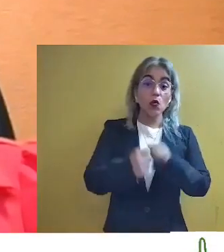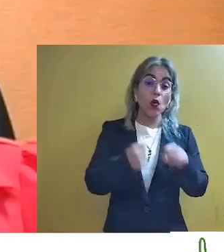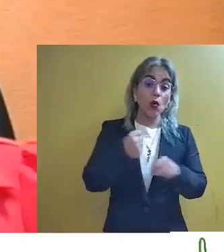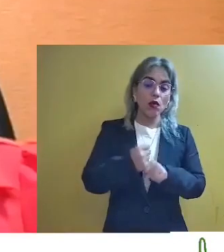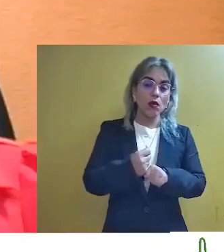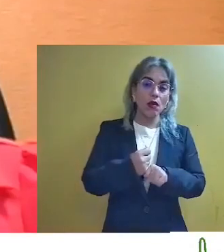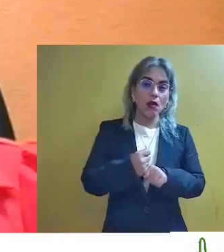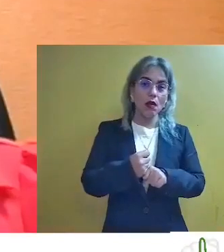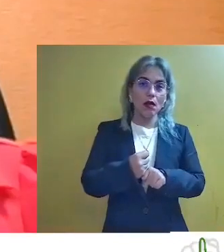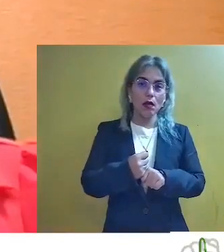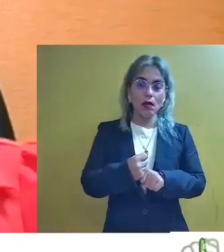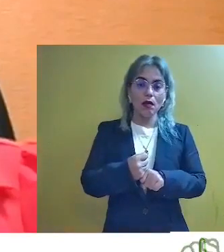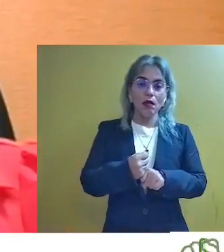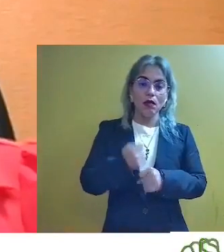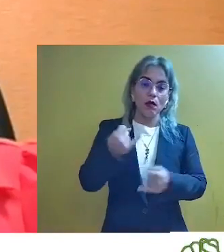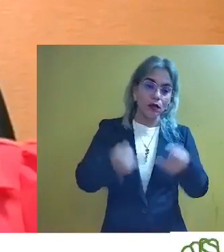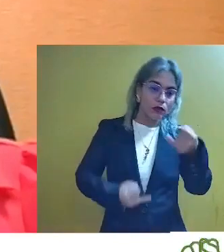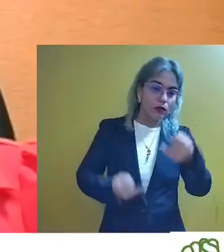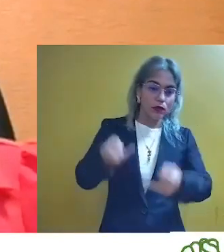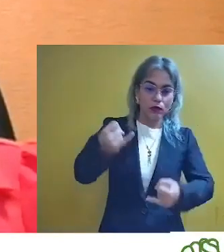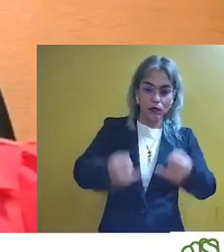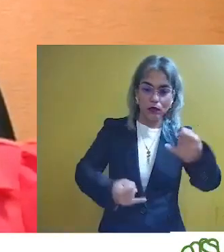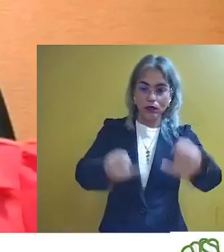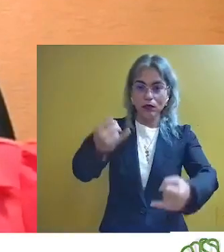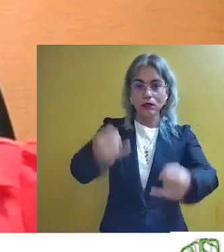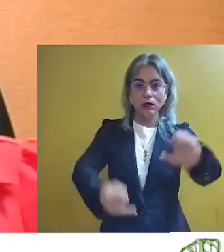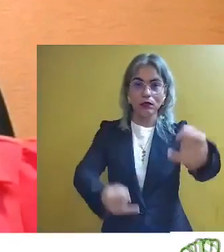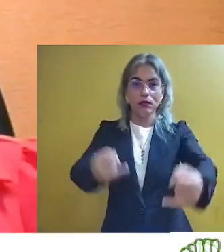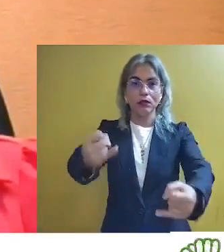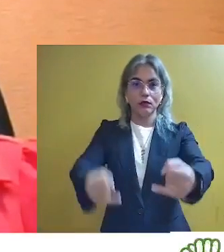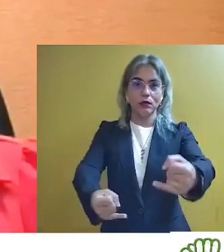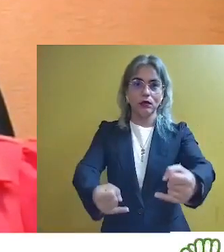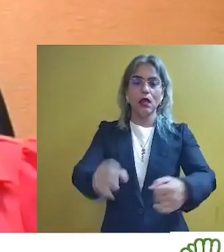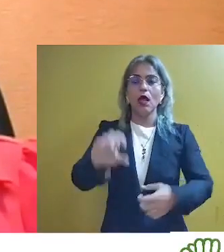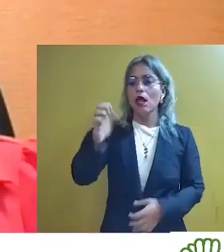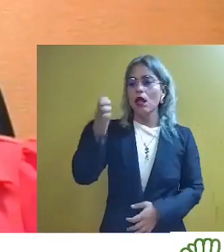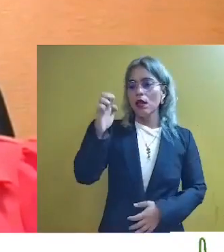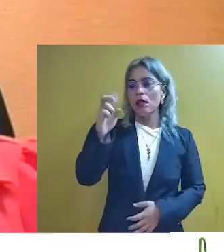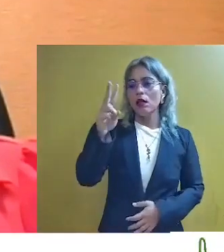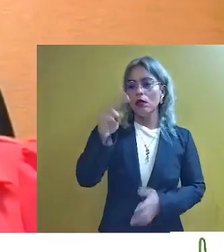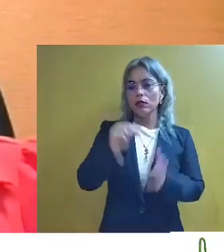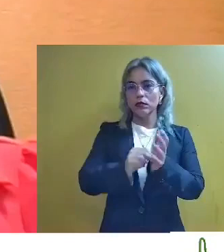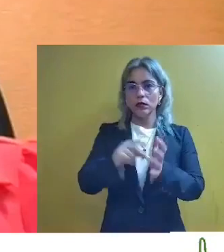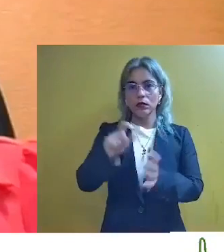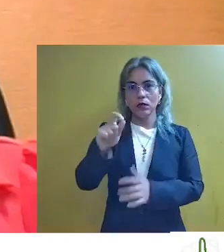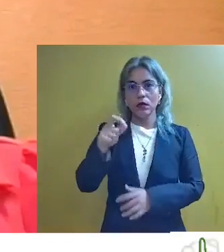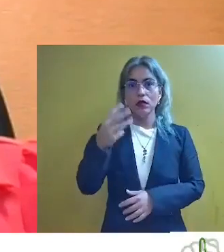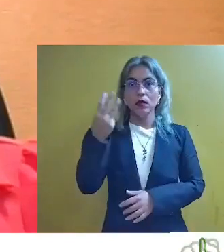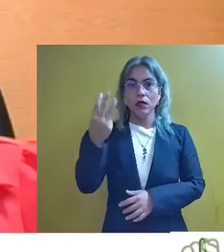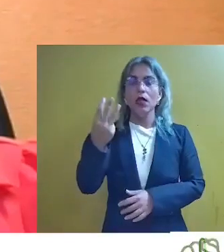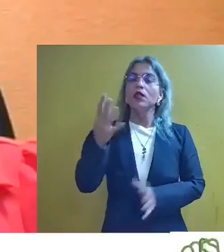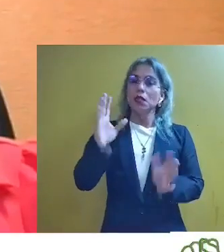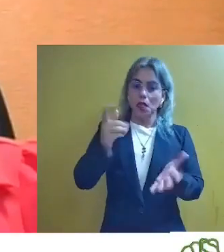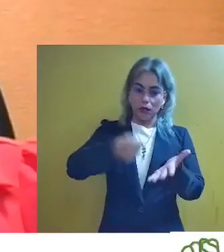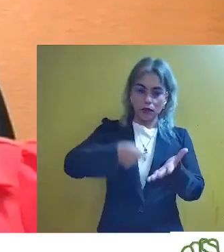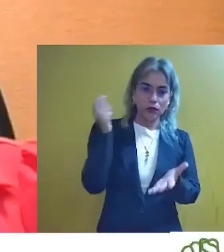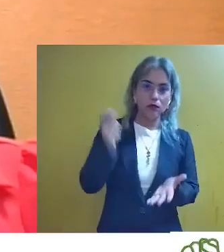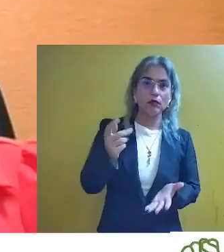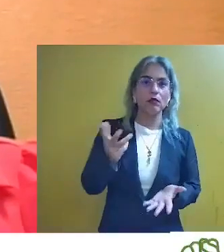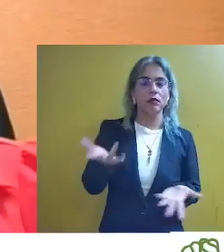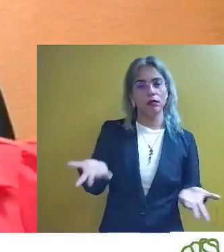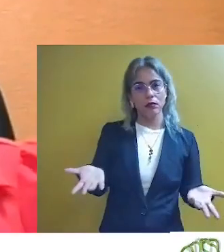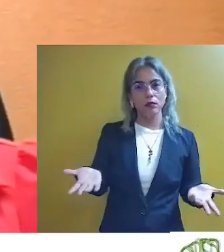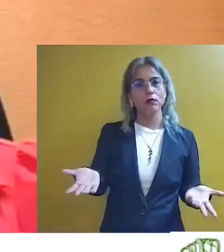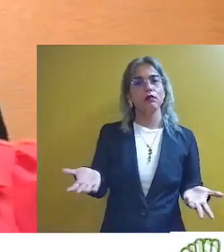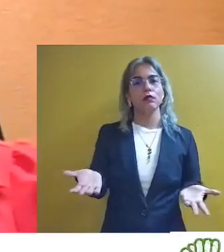dictó sentencia hasta enero del 2023. Y el periodo de ejercicio de la presidencia